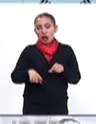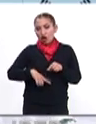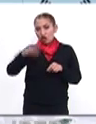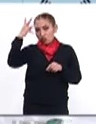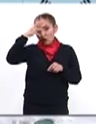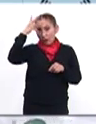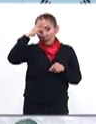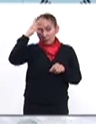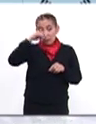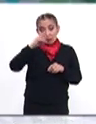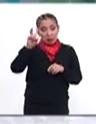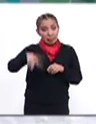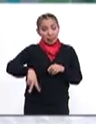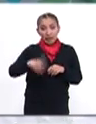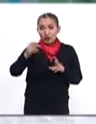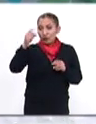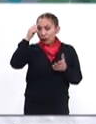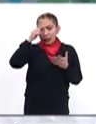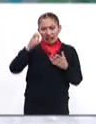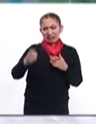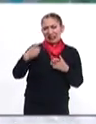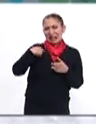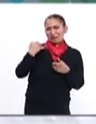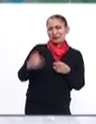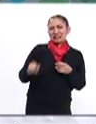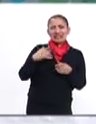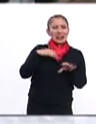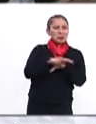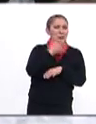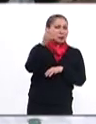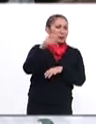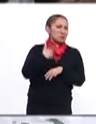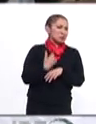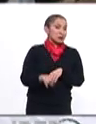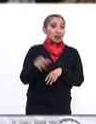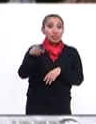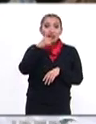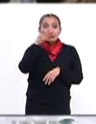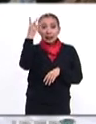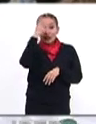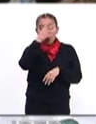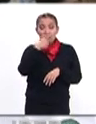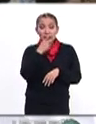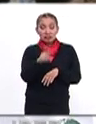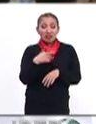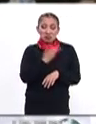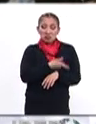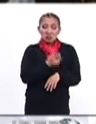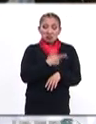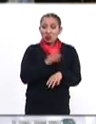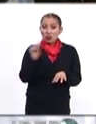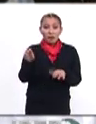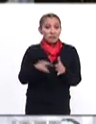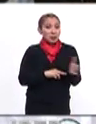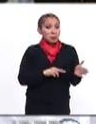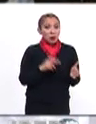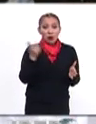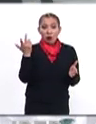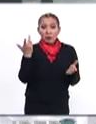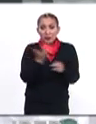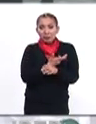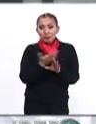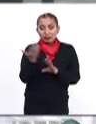Donald Trump pues prácticamente no cree en esto que está sucediendo del cambio climático, rechaza todas estas medidas, no firmó